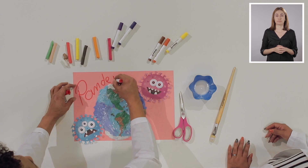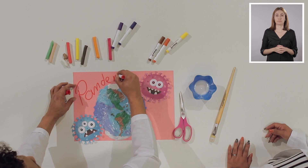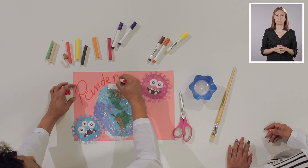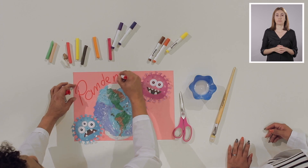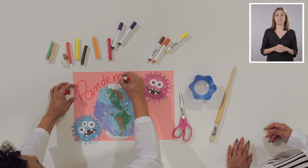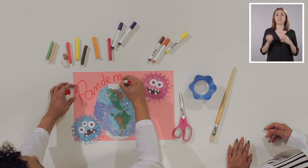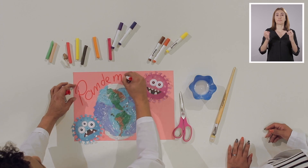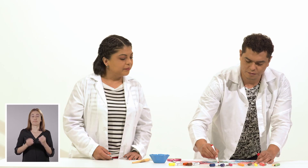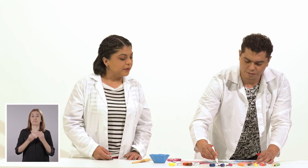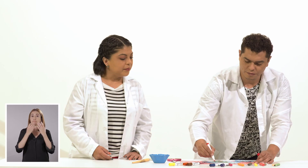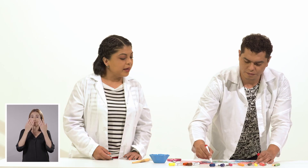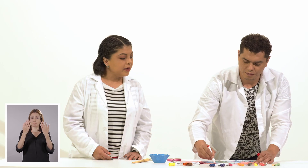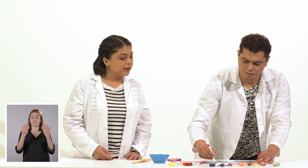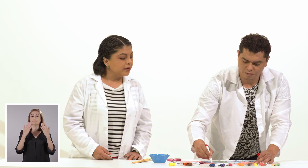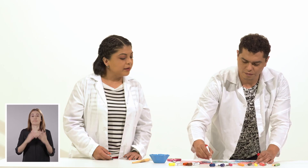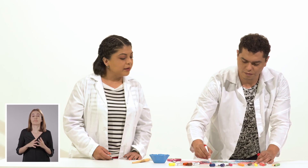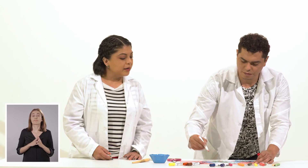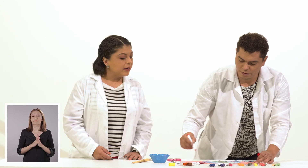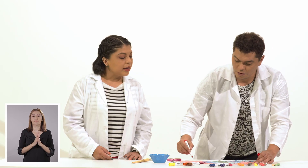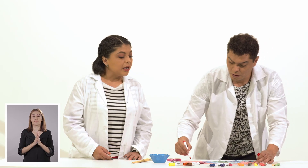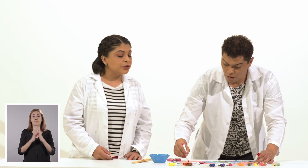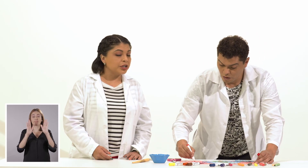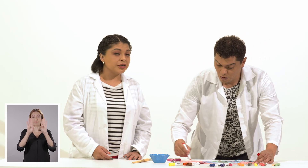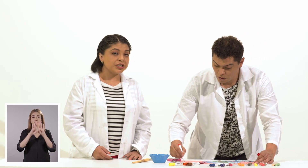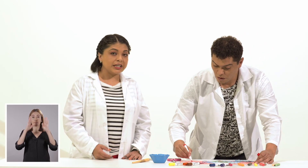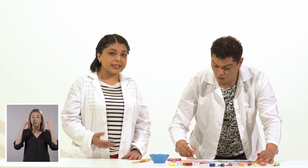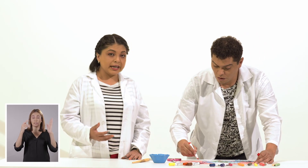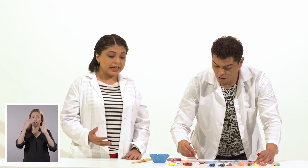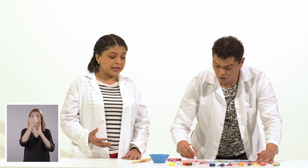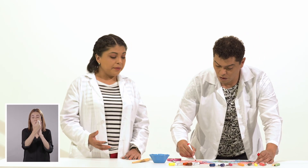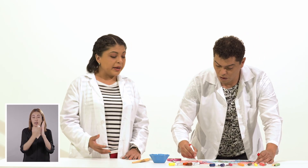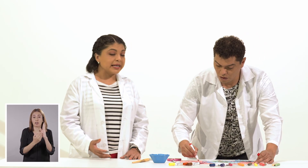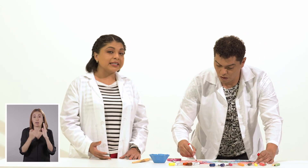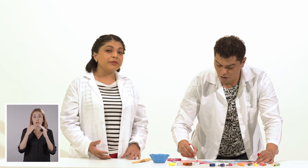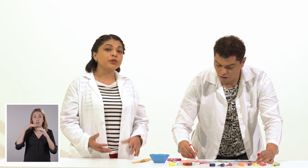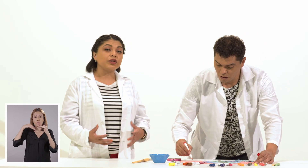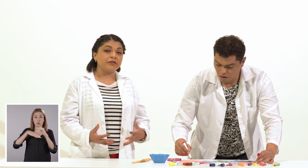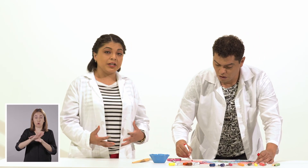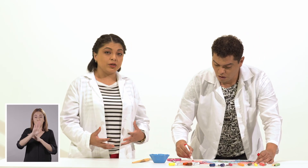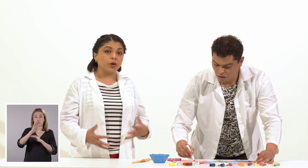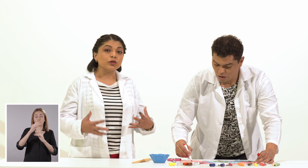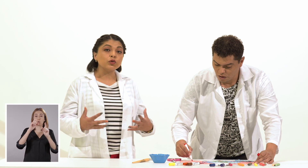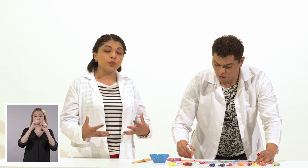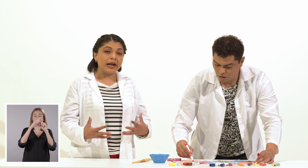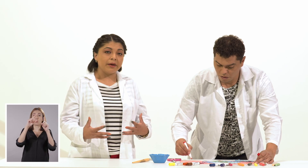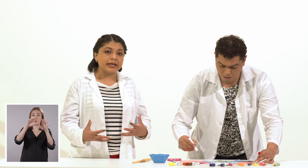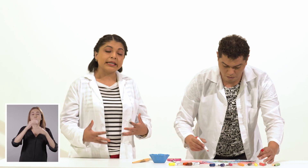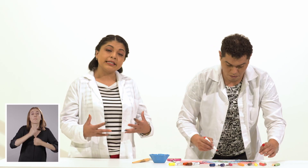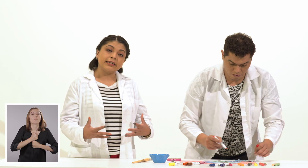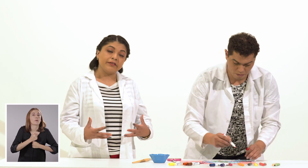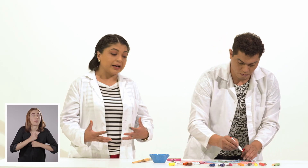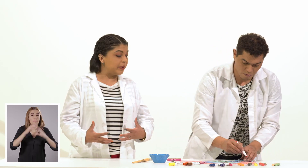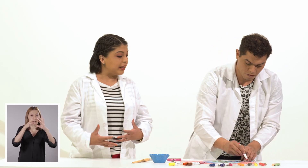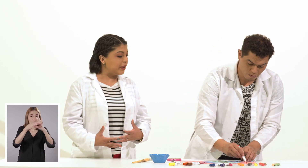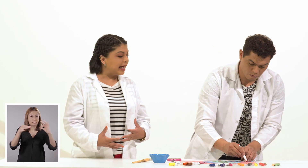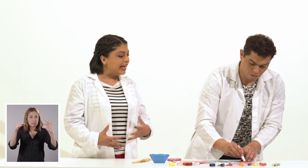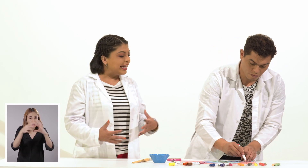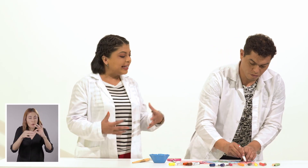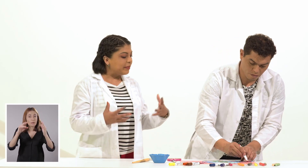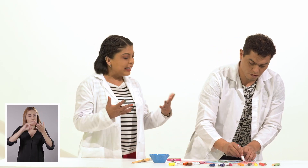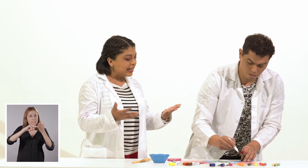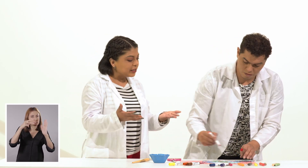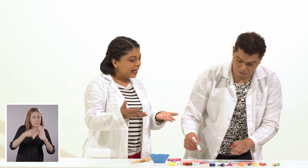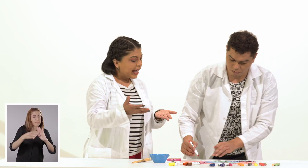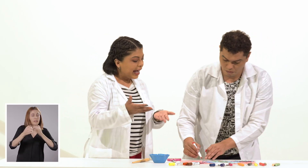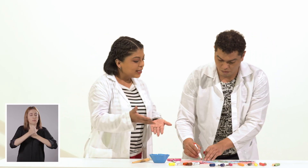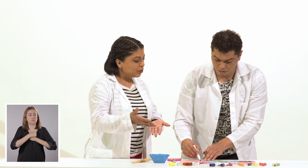Pandemia. Muy bien. Y los chicos y chicas en casa van a escribir su definición con sus palabras, ¿qué significa pandemia?